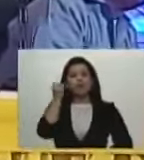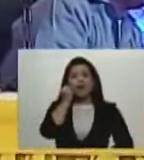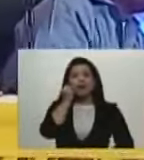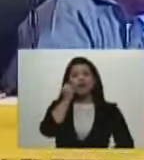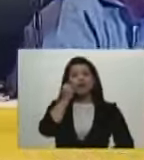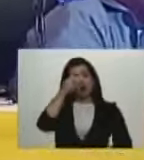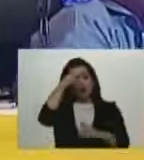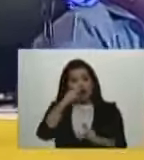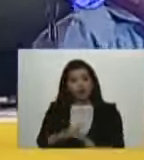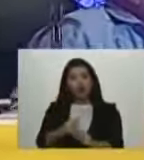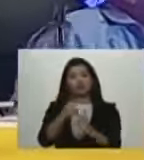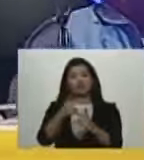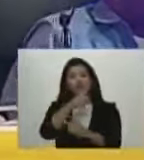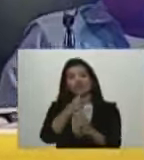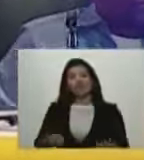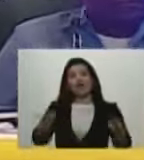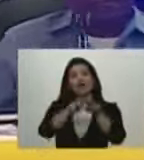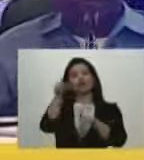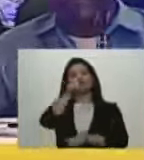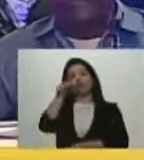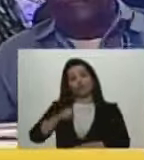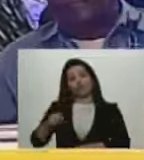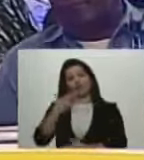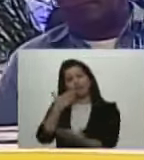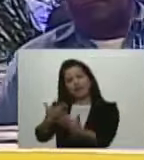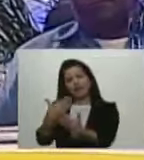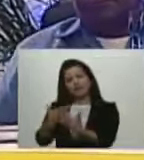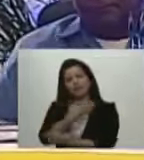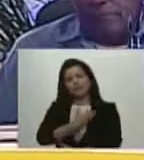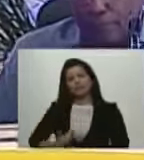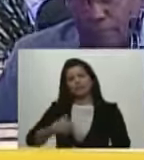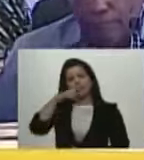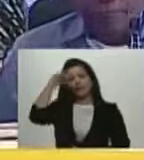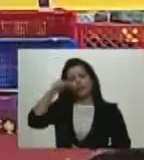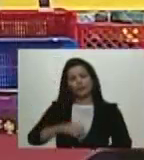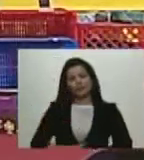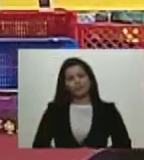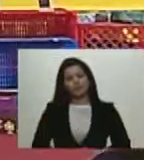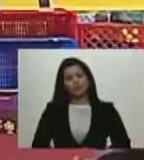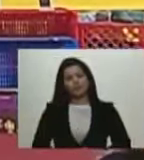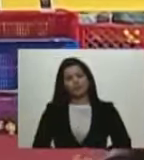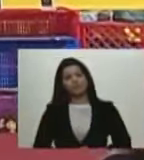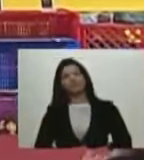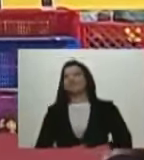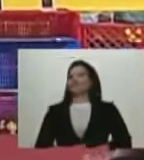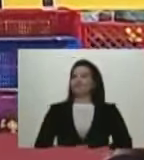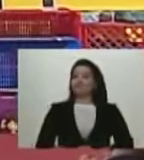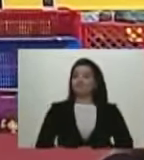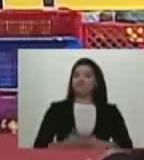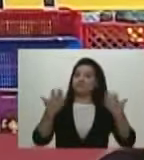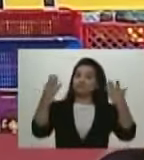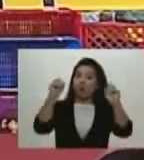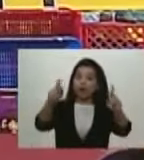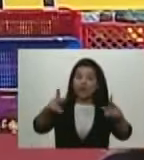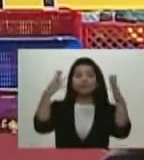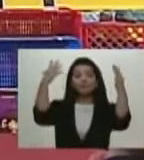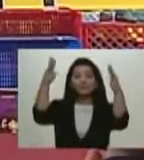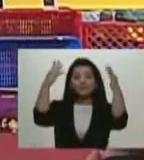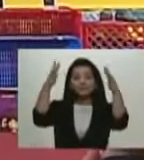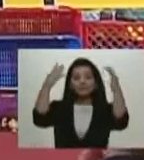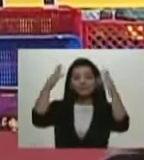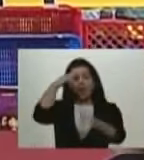más altos valores del Zulia. Muchísimas gracias, presidente. Bueno, un gran aplauso a la